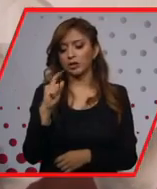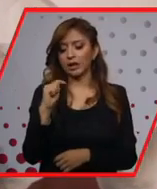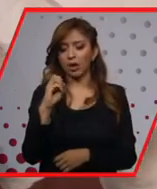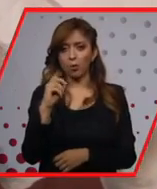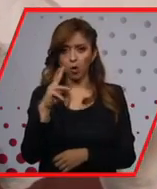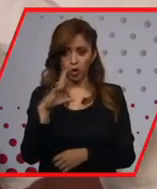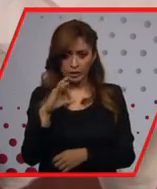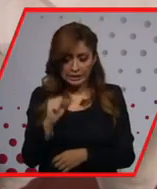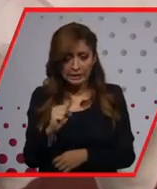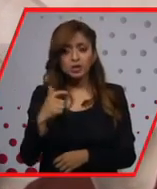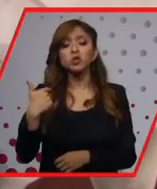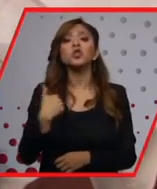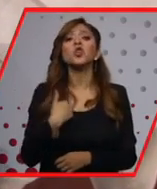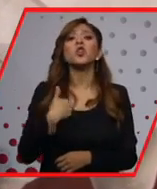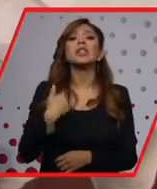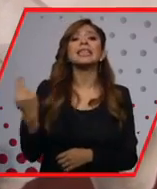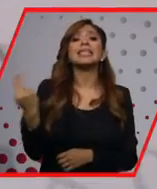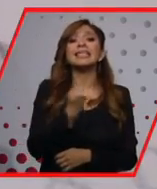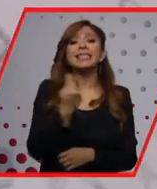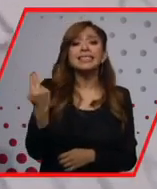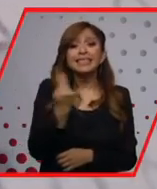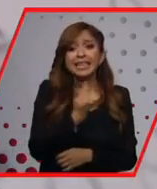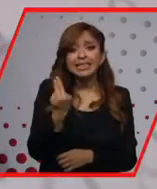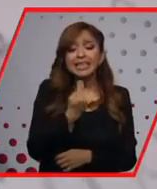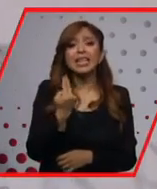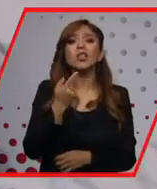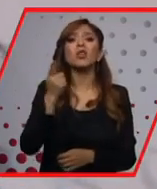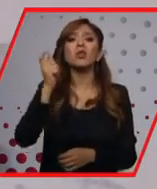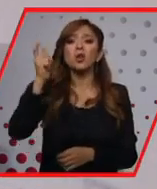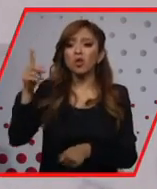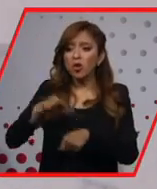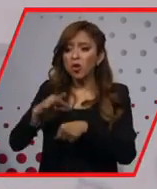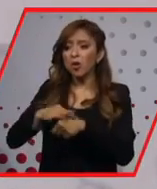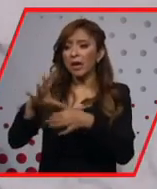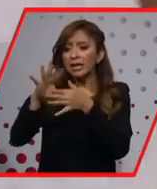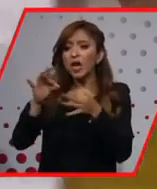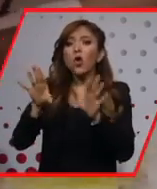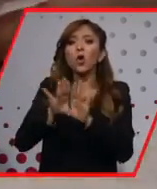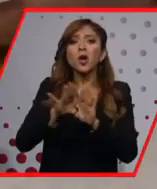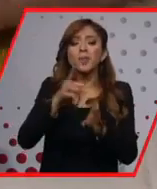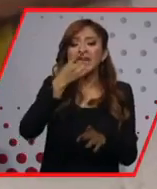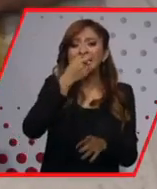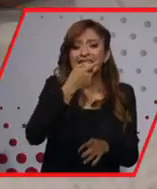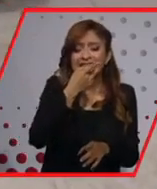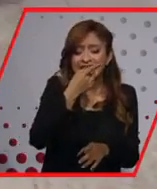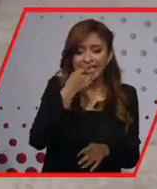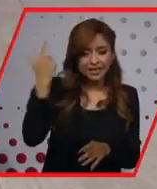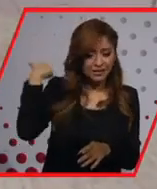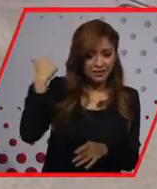situación es que yo necesito saber cómo está mi columna, cómo está mi cadera, y para eso necesito